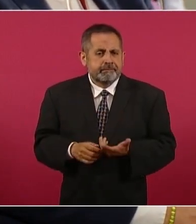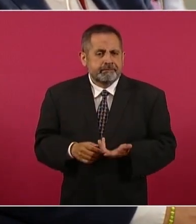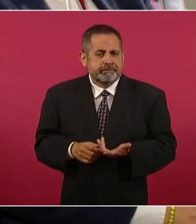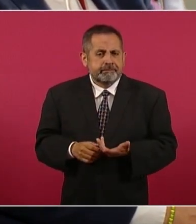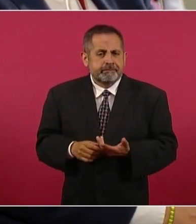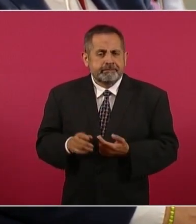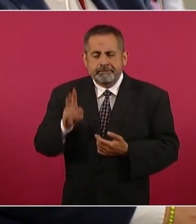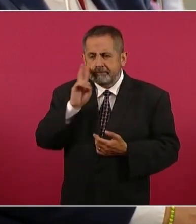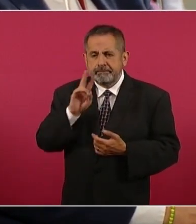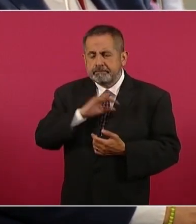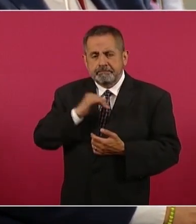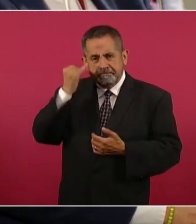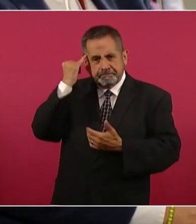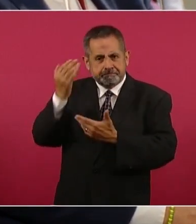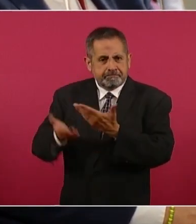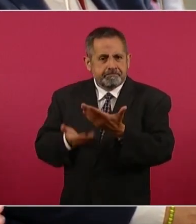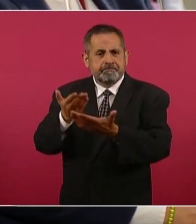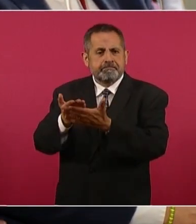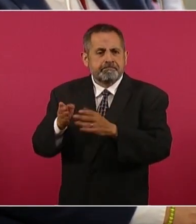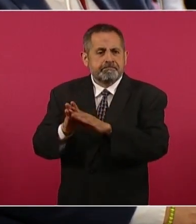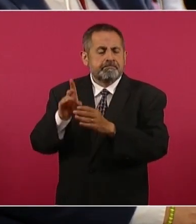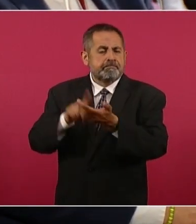¿Qué se podría plantear?